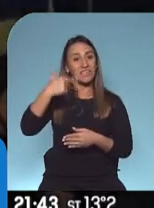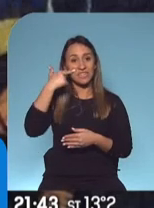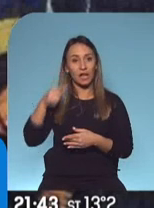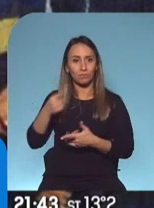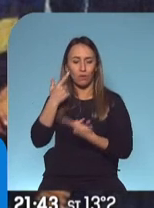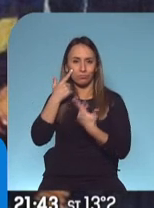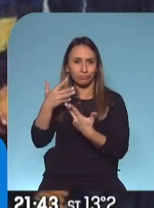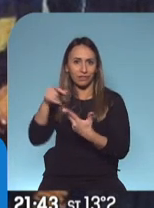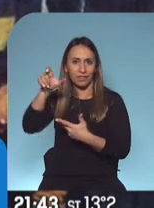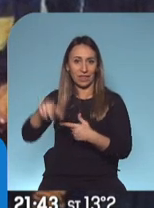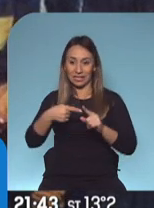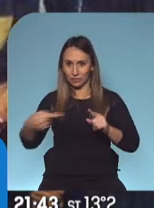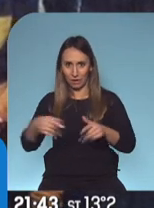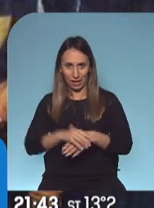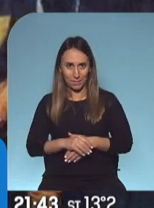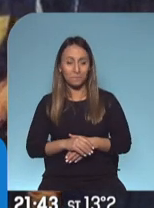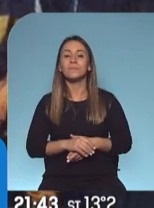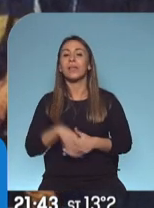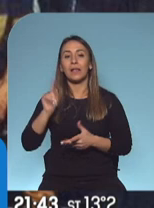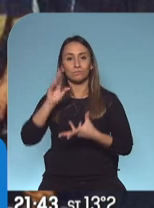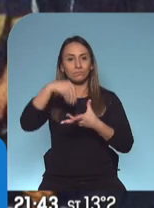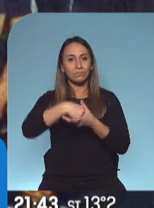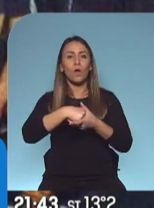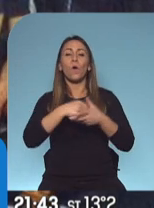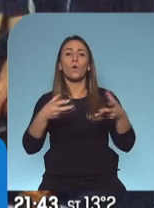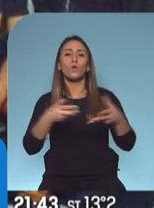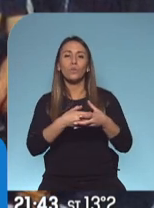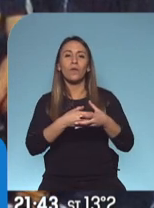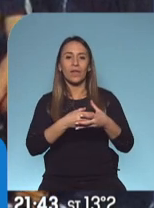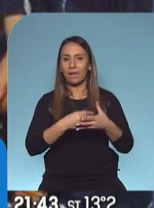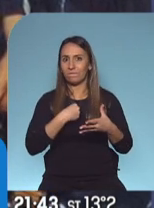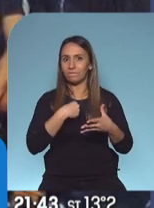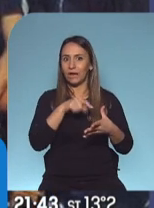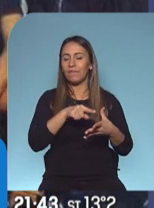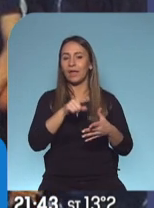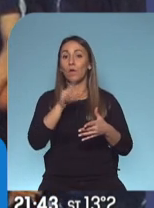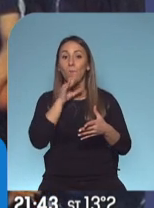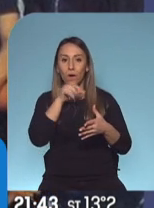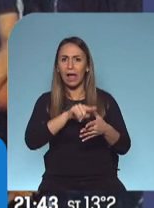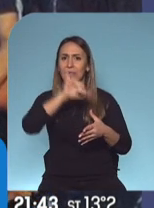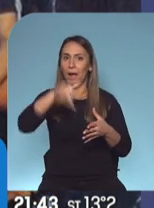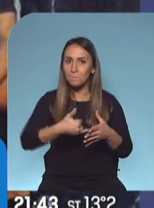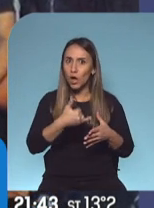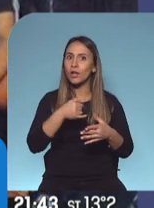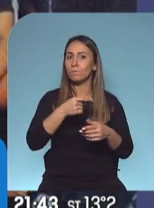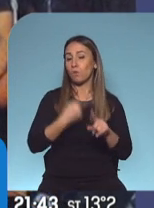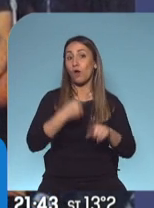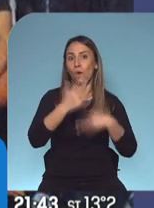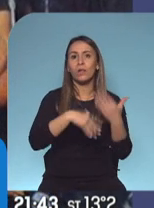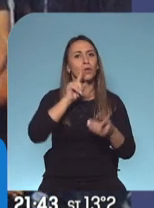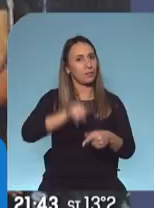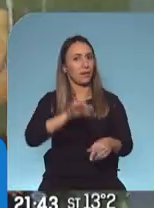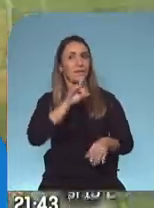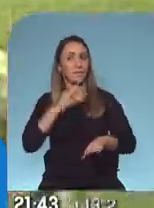semana. Silvio Marzolini integra el selecto grupo de ídolos xeneizes que fueron campeones como jugadores y técnicos.